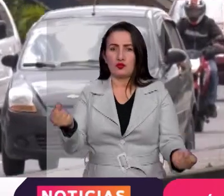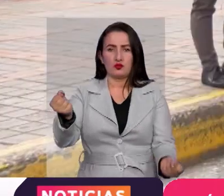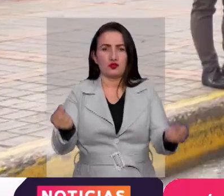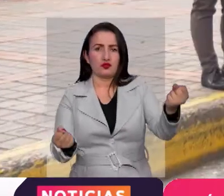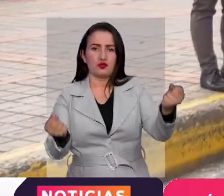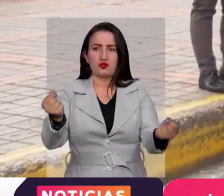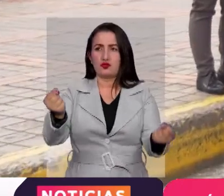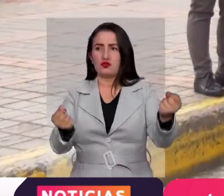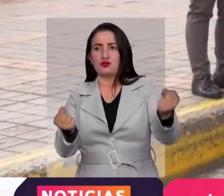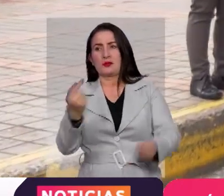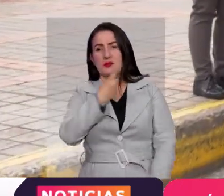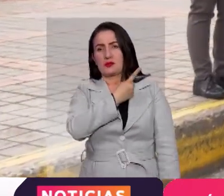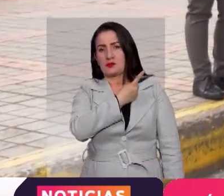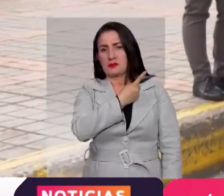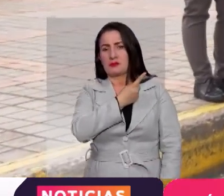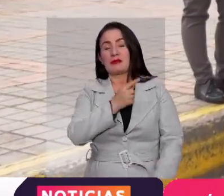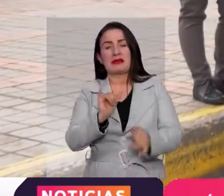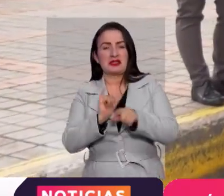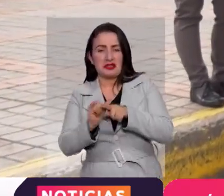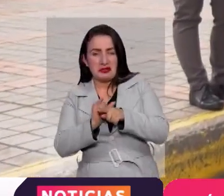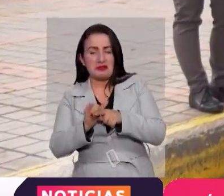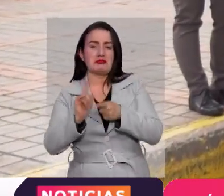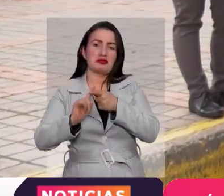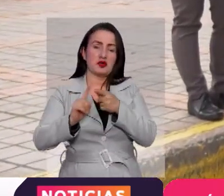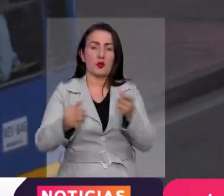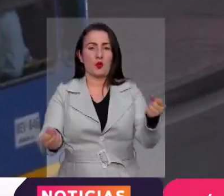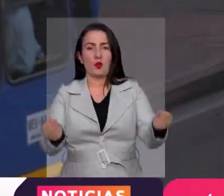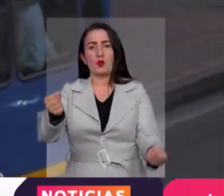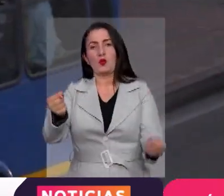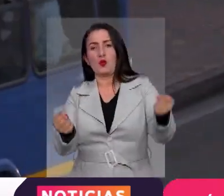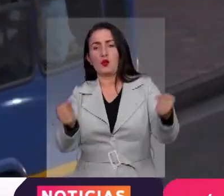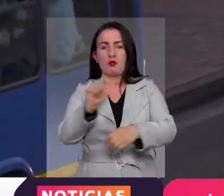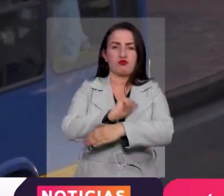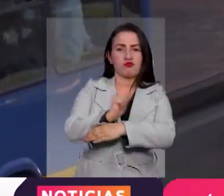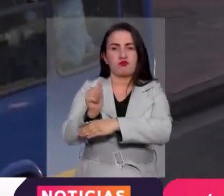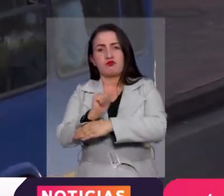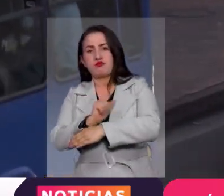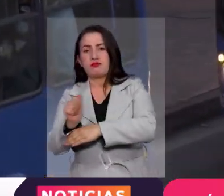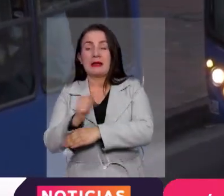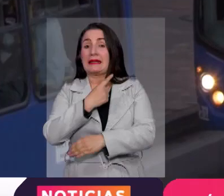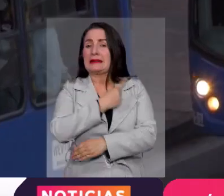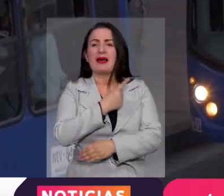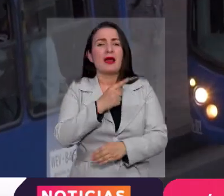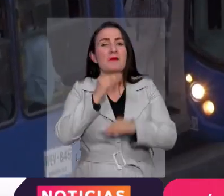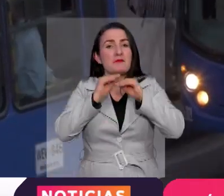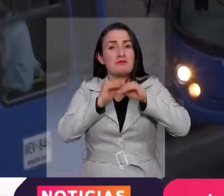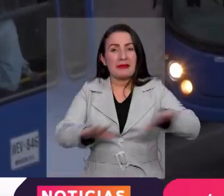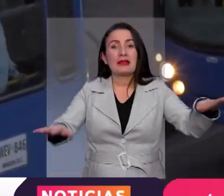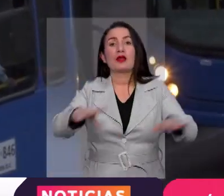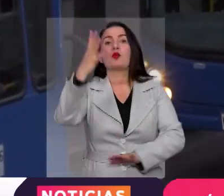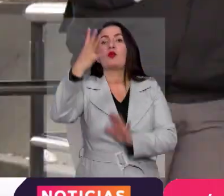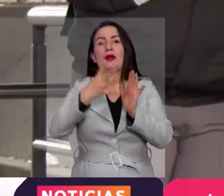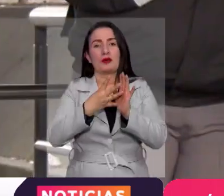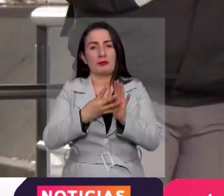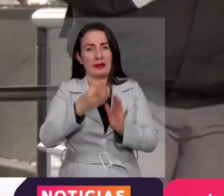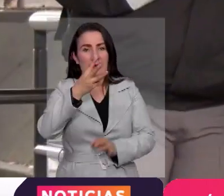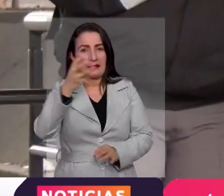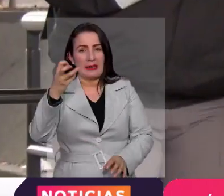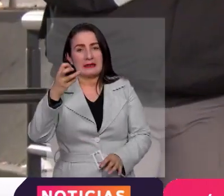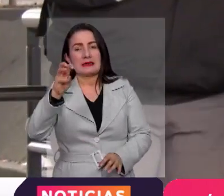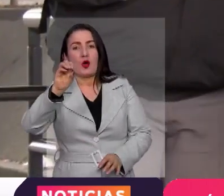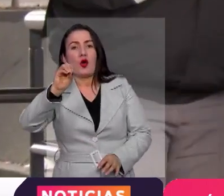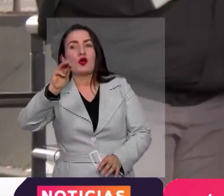vehículos eléctricos del Sistema Integrado de Transporte Público. En otras versiones de esta convocatoria,